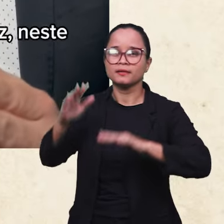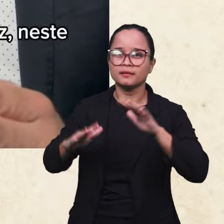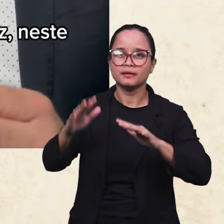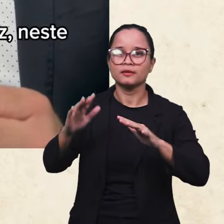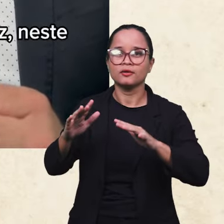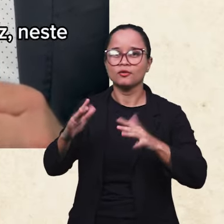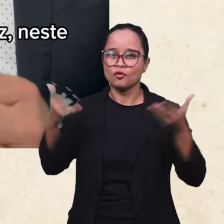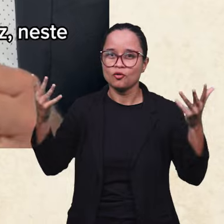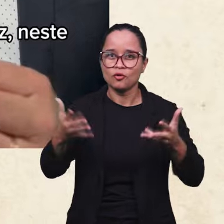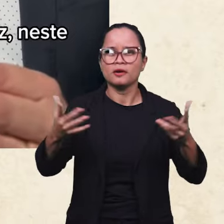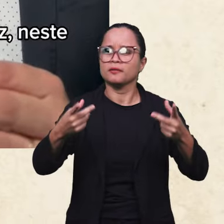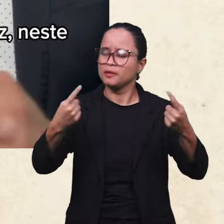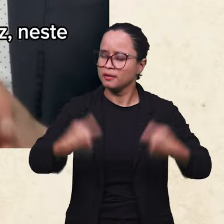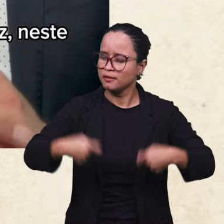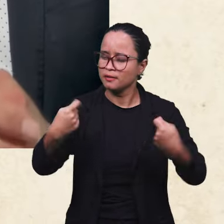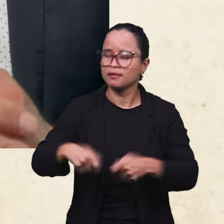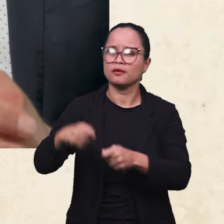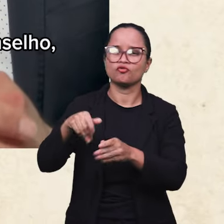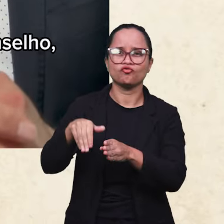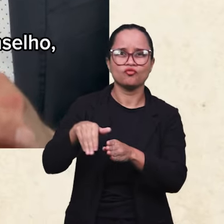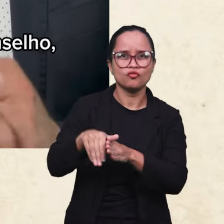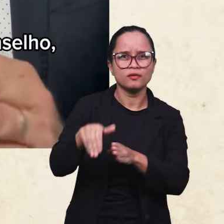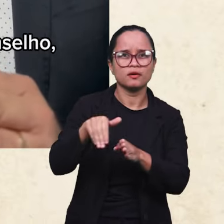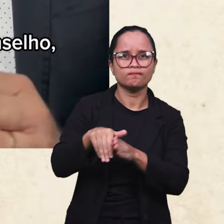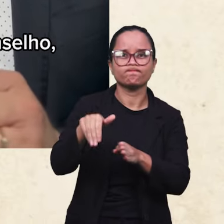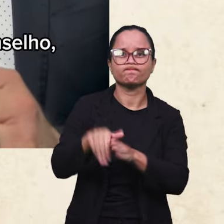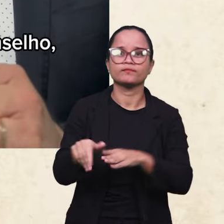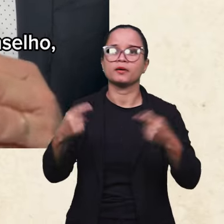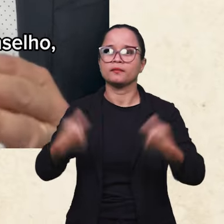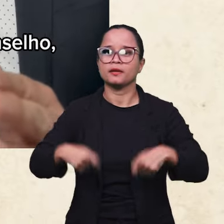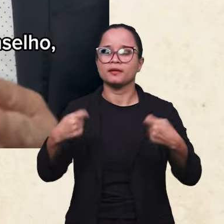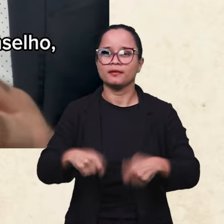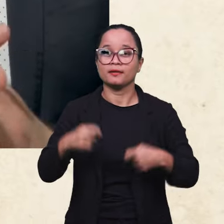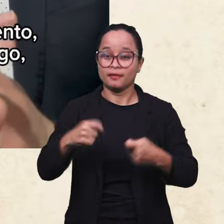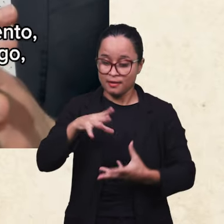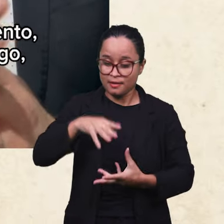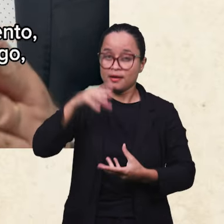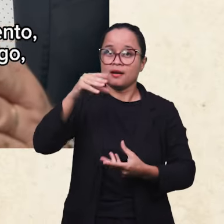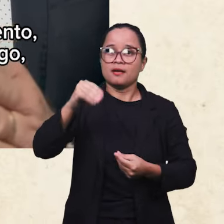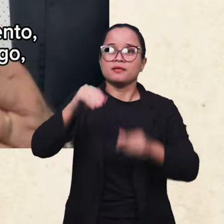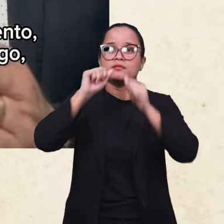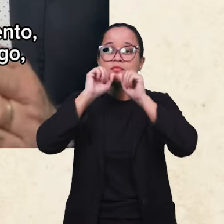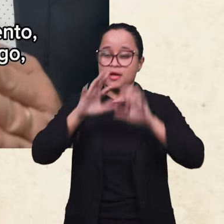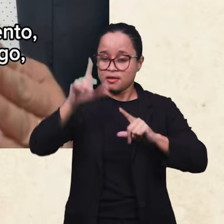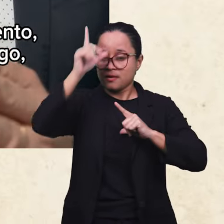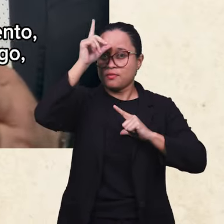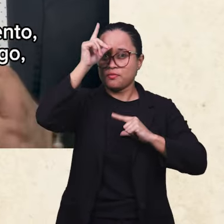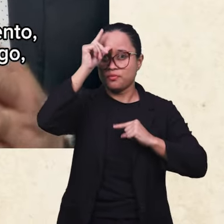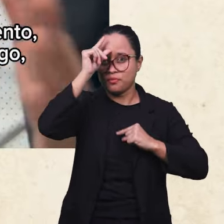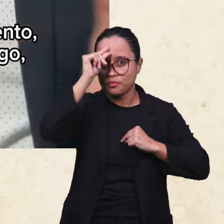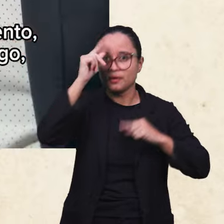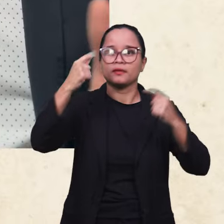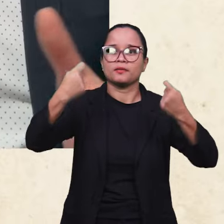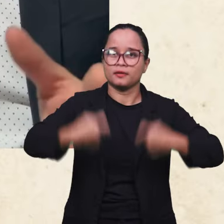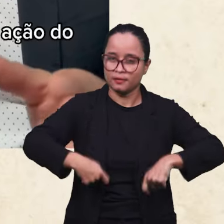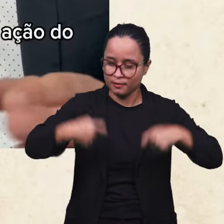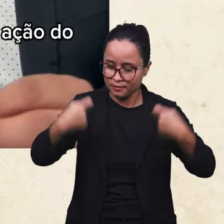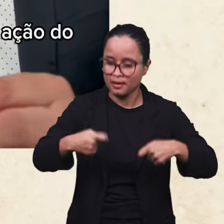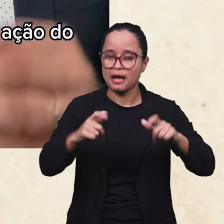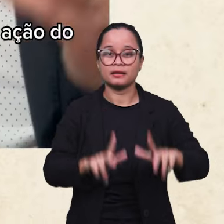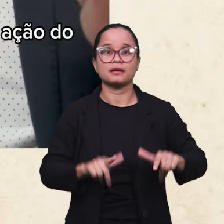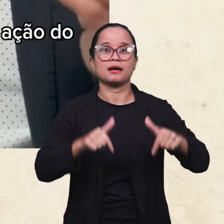una oveja que tal vez en este día necesita de un consejo, necesita del alimento, necesita del